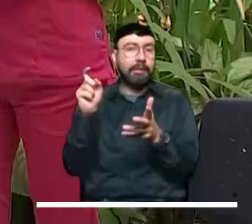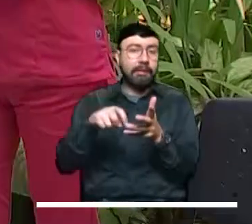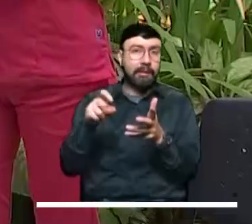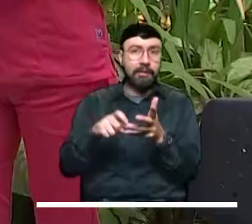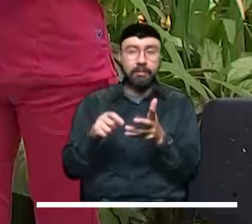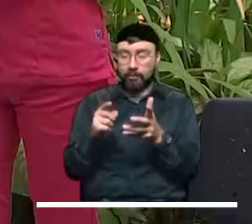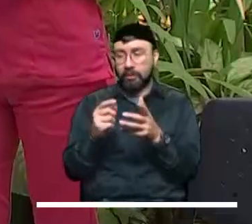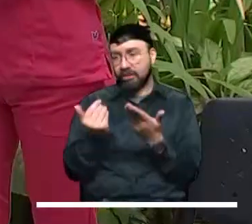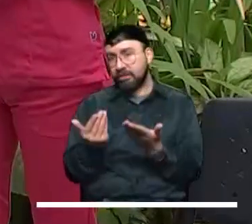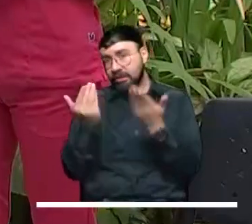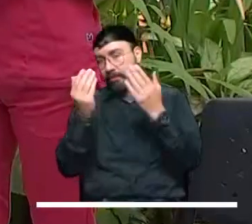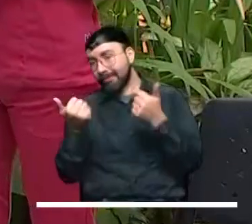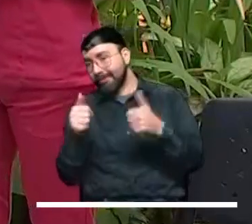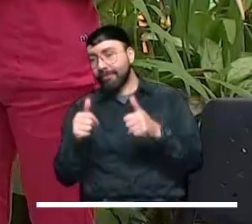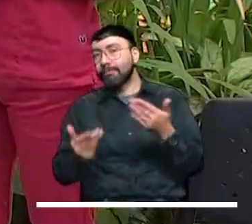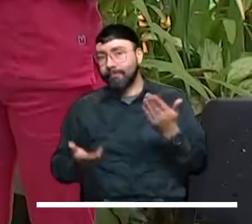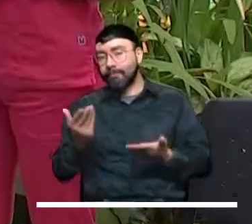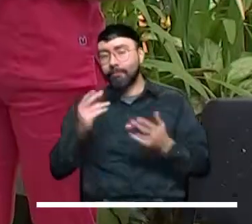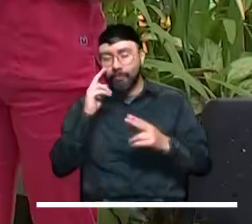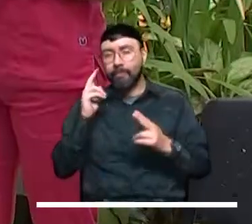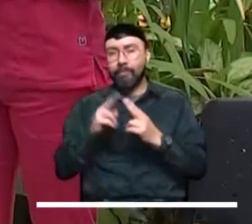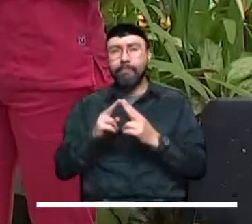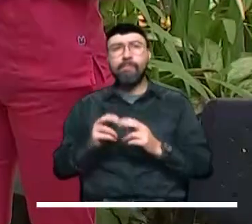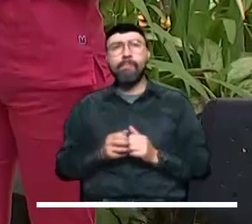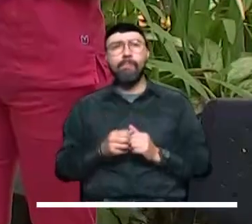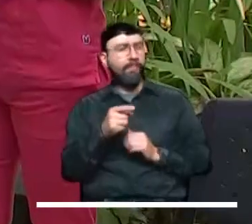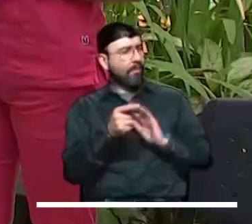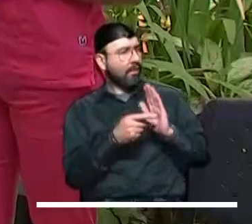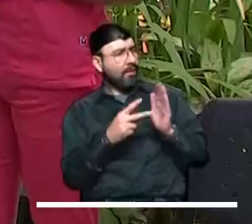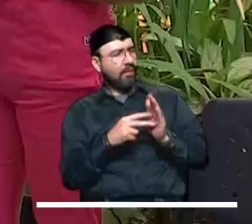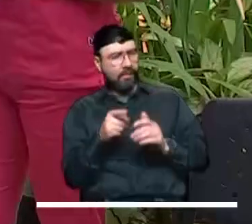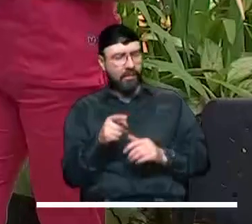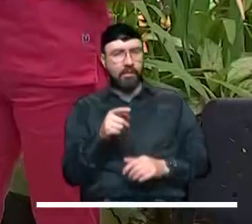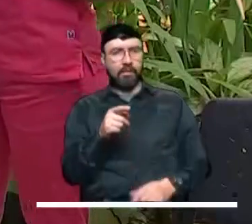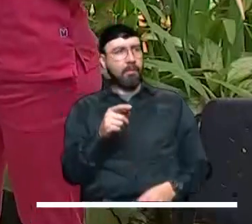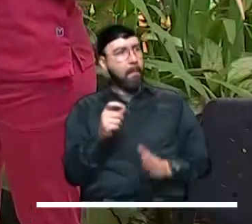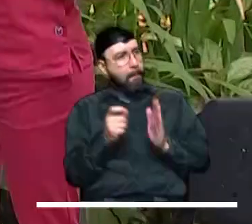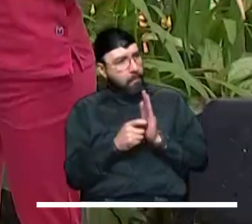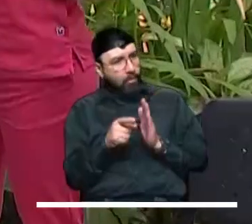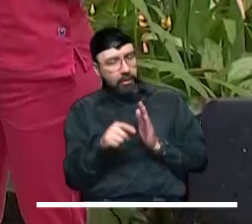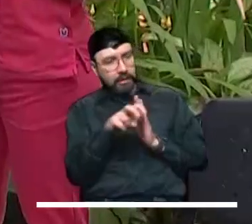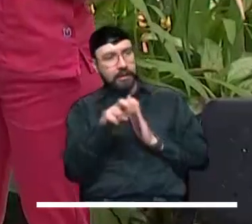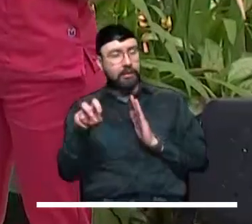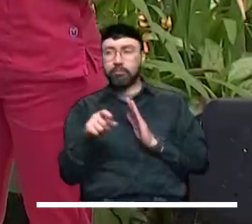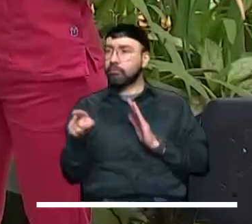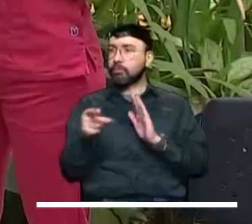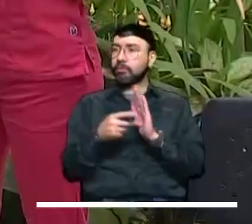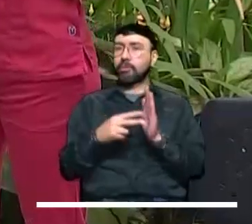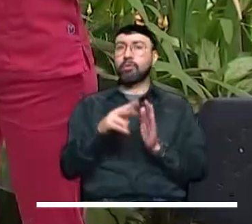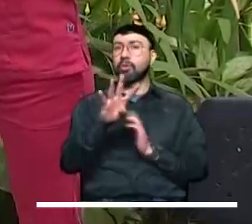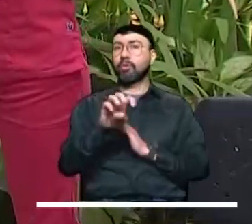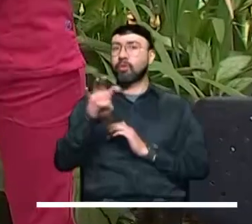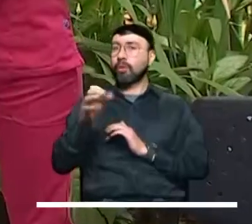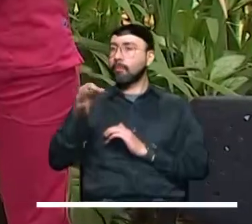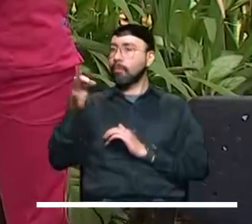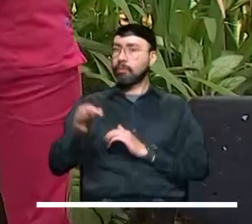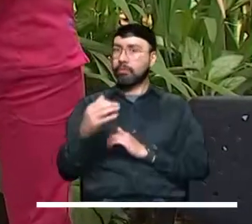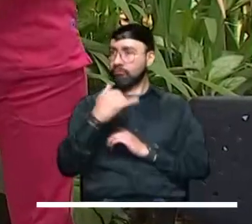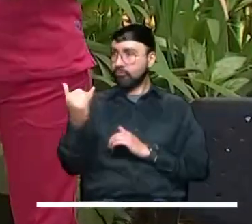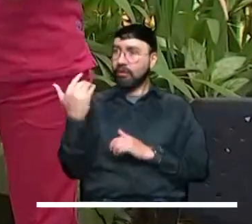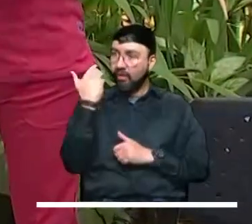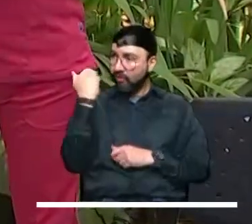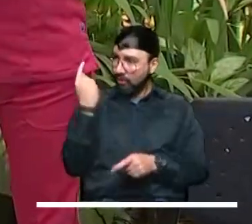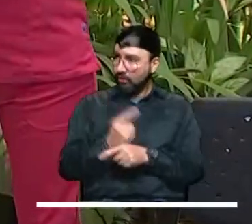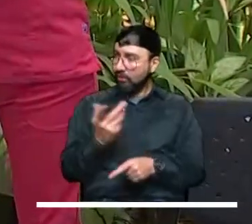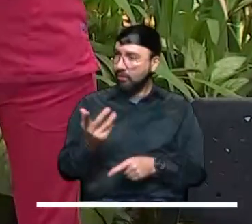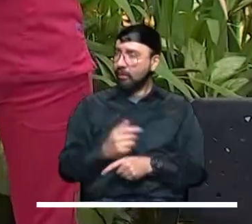si funcionó o no. Doctora Ana Milena, ¿qué significa esos resultados tan alarmantes? Porque es el 99%. Bueno, hay